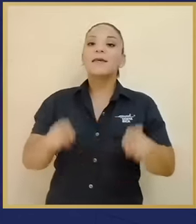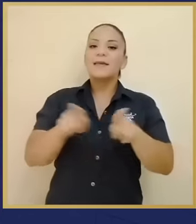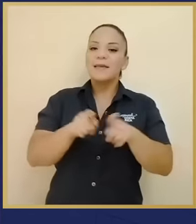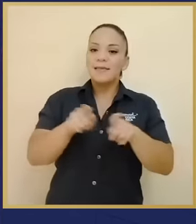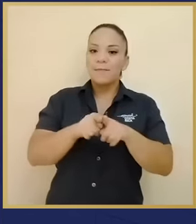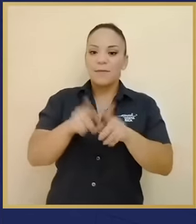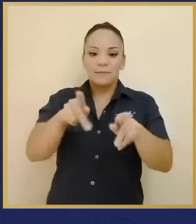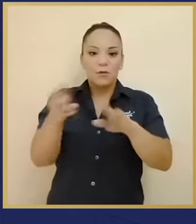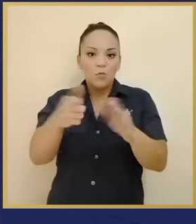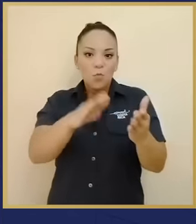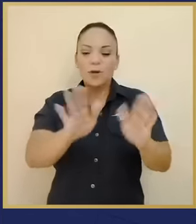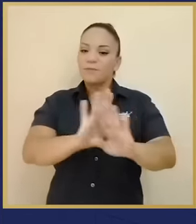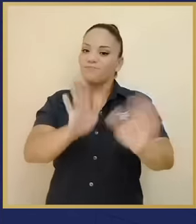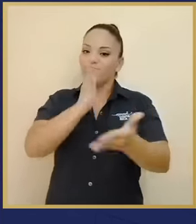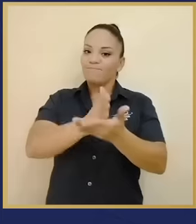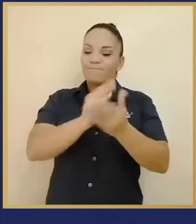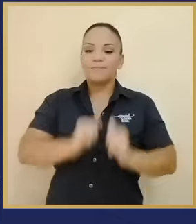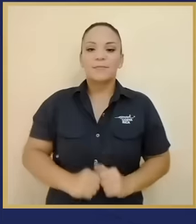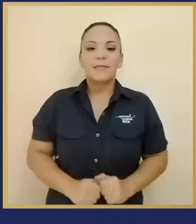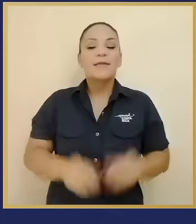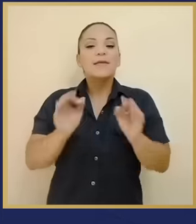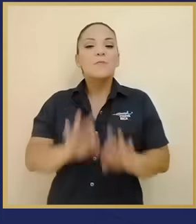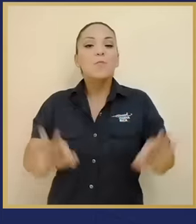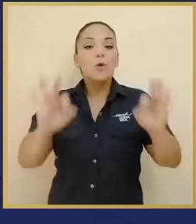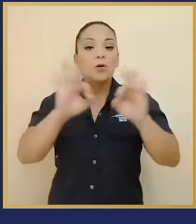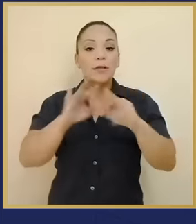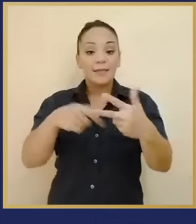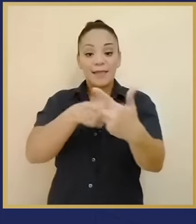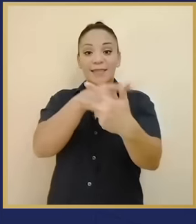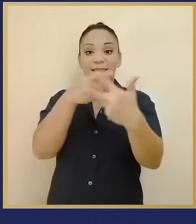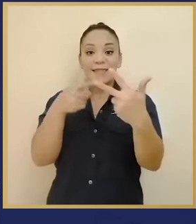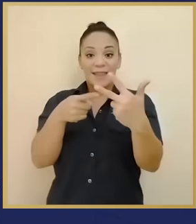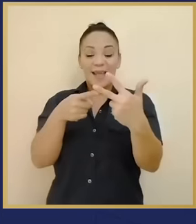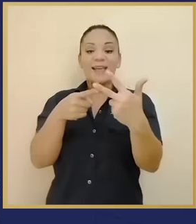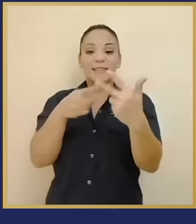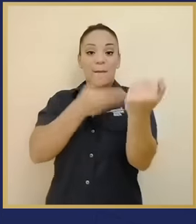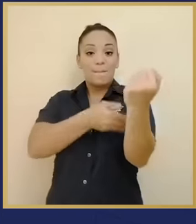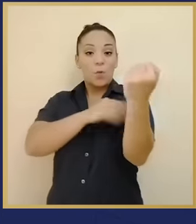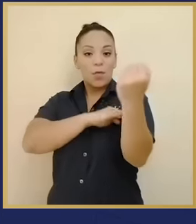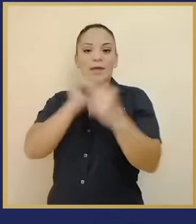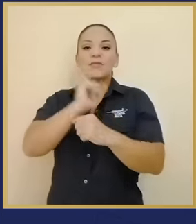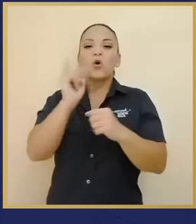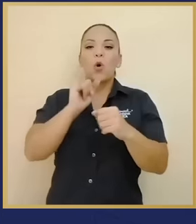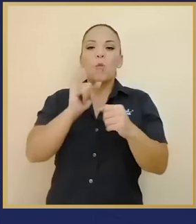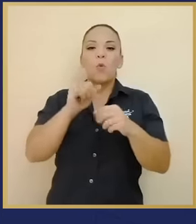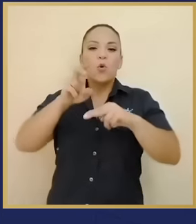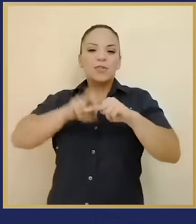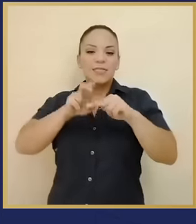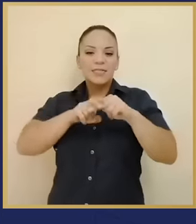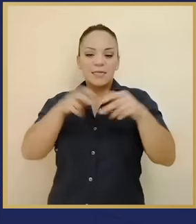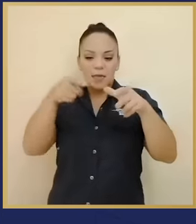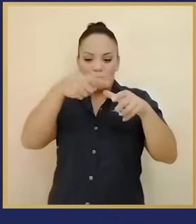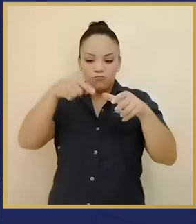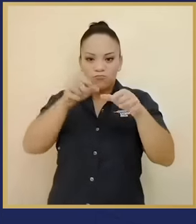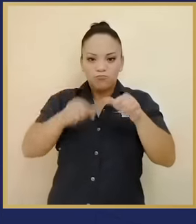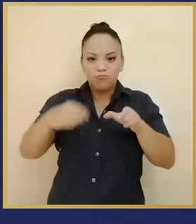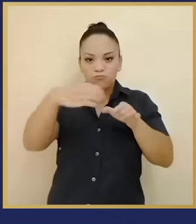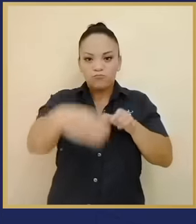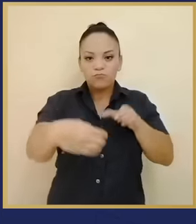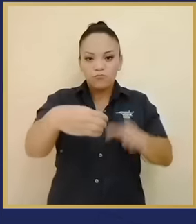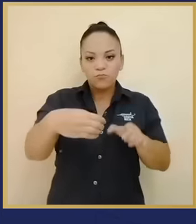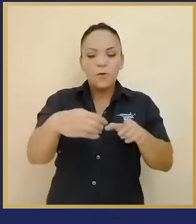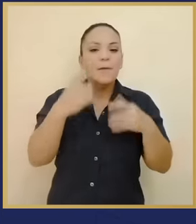todo contra el sicariato y el homicidio. Porque es importante que las tres patas del banco actuemos de manera